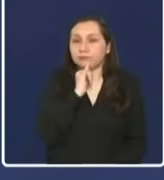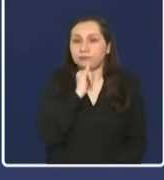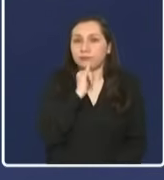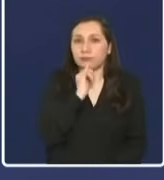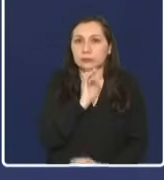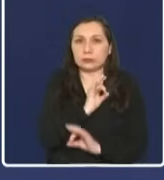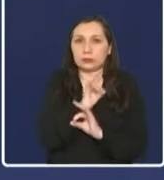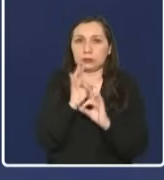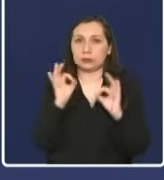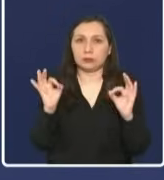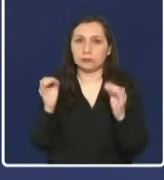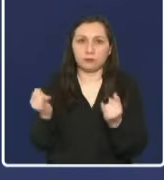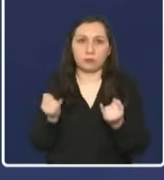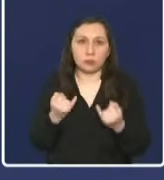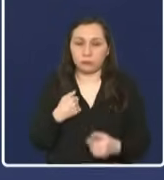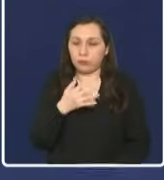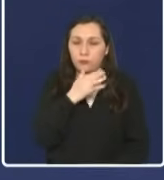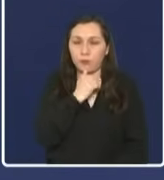tengo